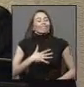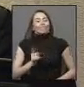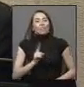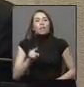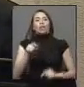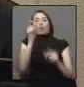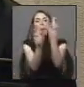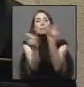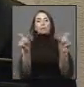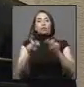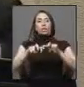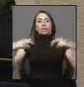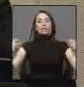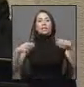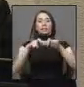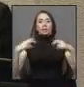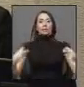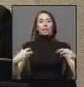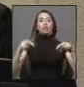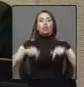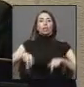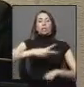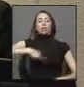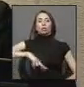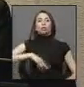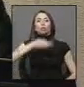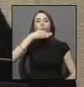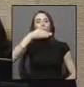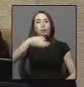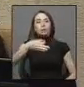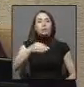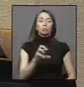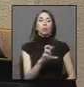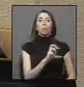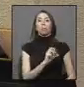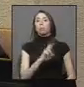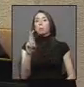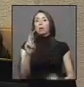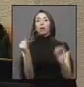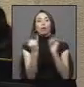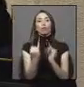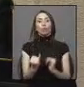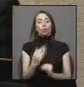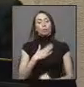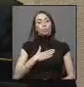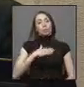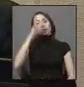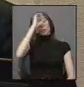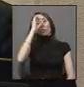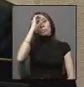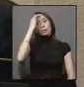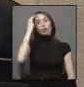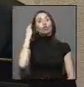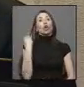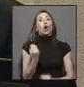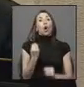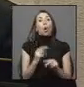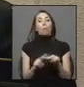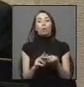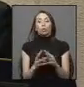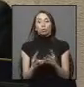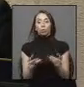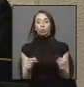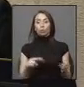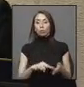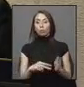lo que aquí estamos expresando. Y la peor manera, a mi juicio, de resolver un